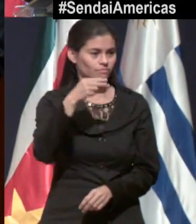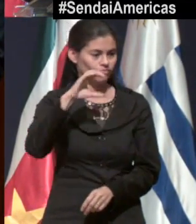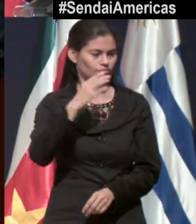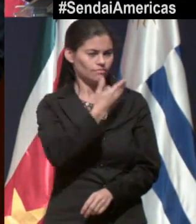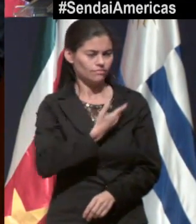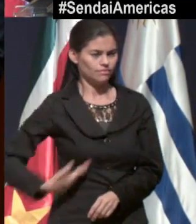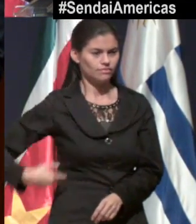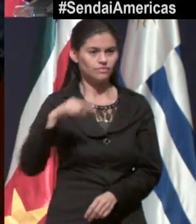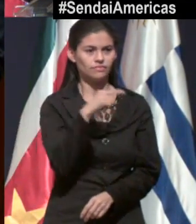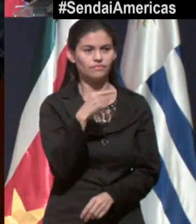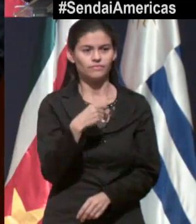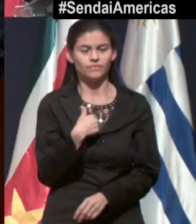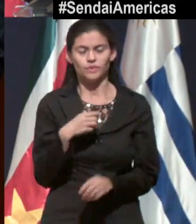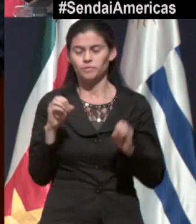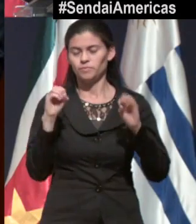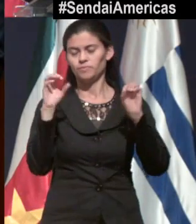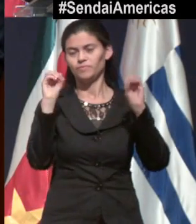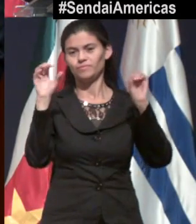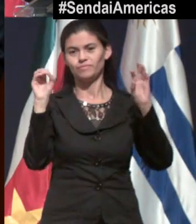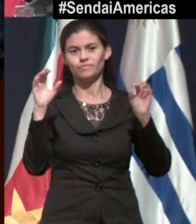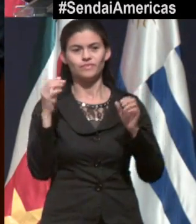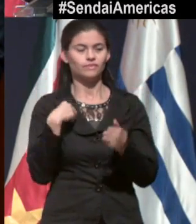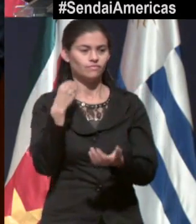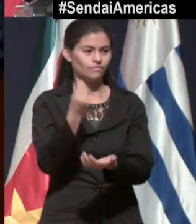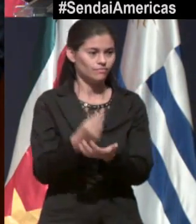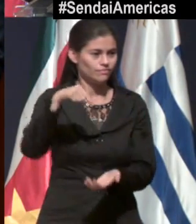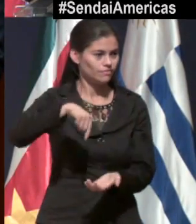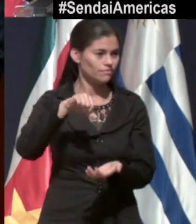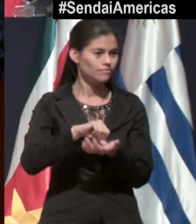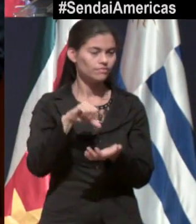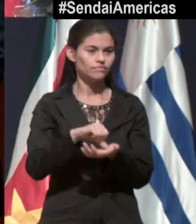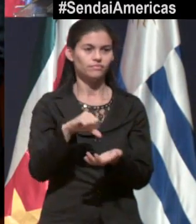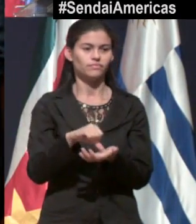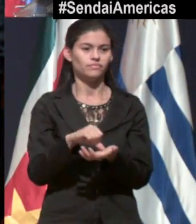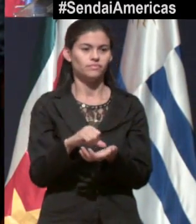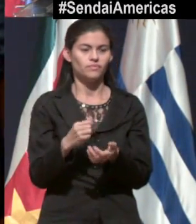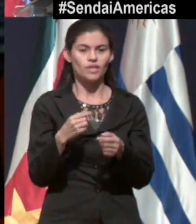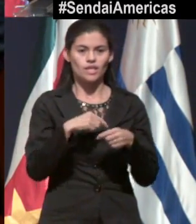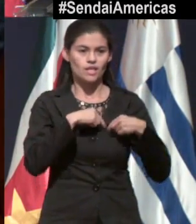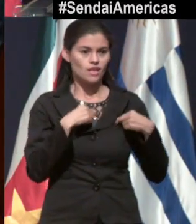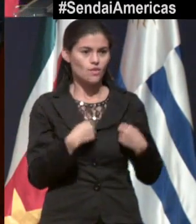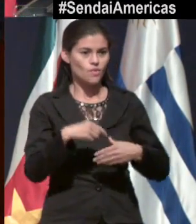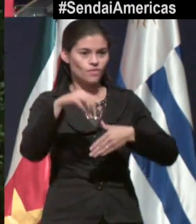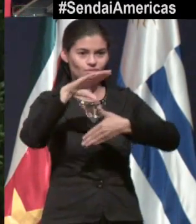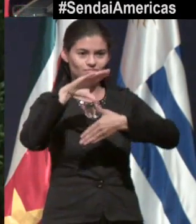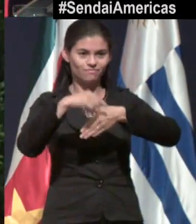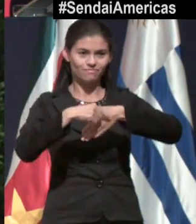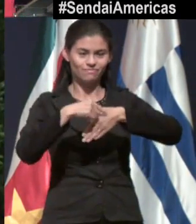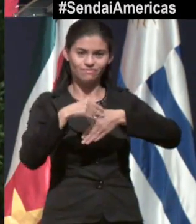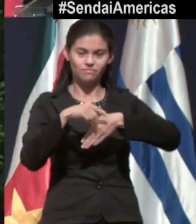República, es una alegría muy grande estar en esta ciudad de Asunción, en el corazón de la Cuenca del